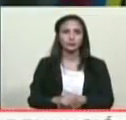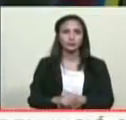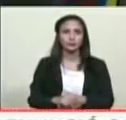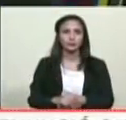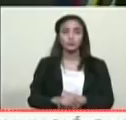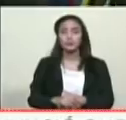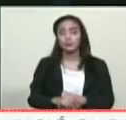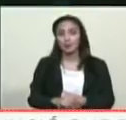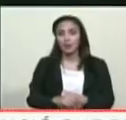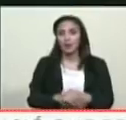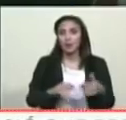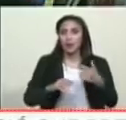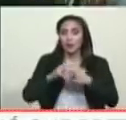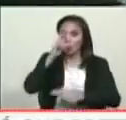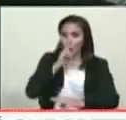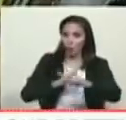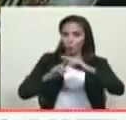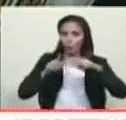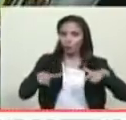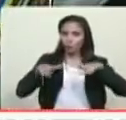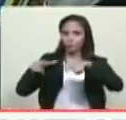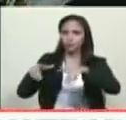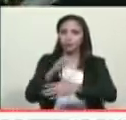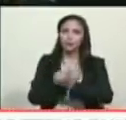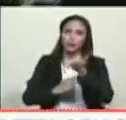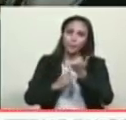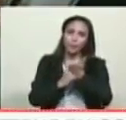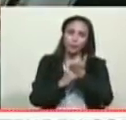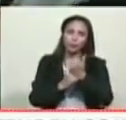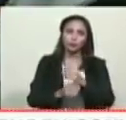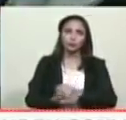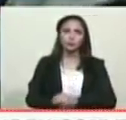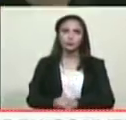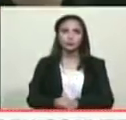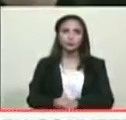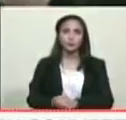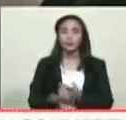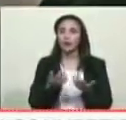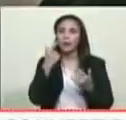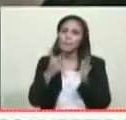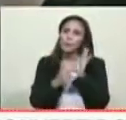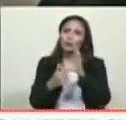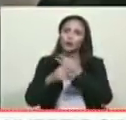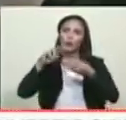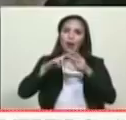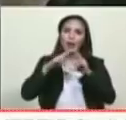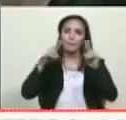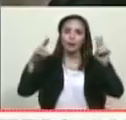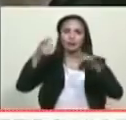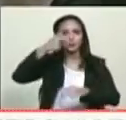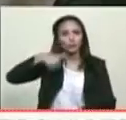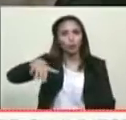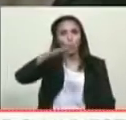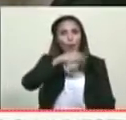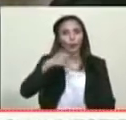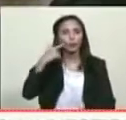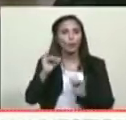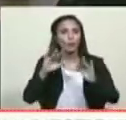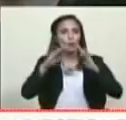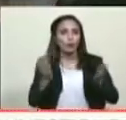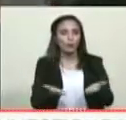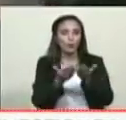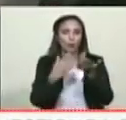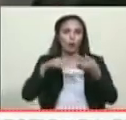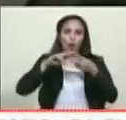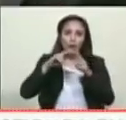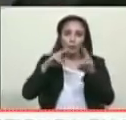Un reconocimiento en representación también a la paz de los pueblos del mundo. Es por ello